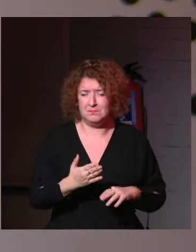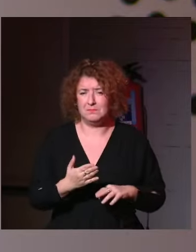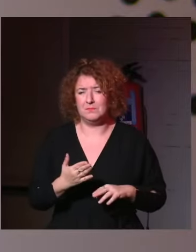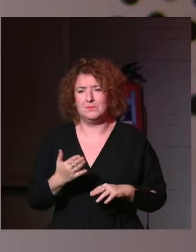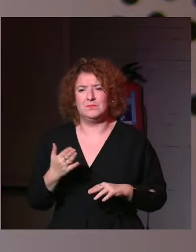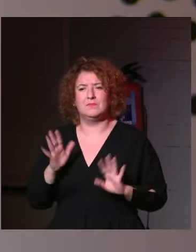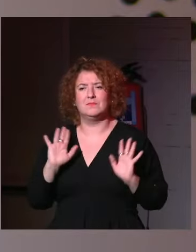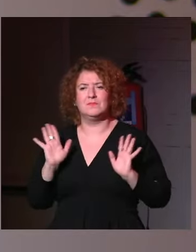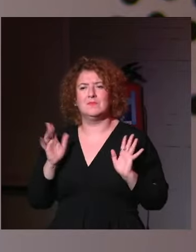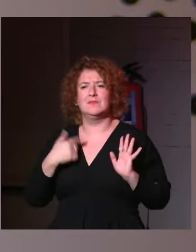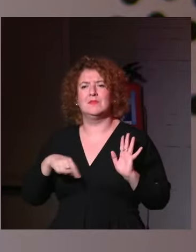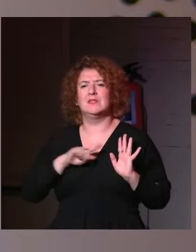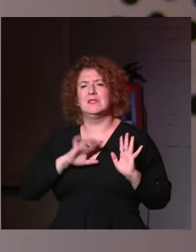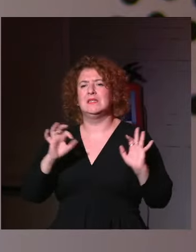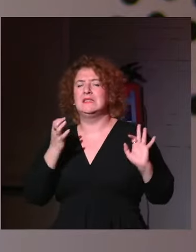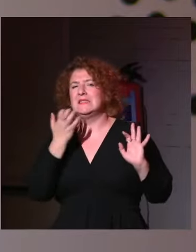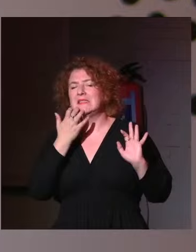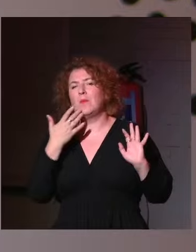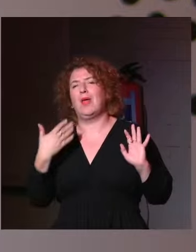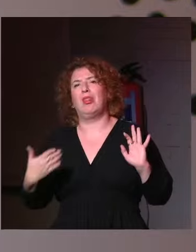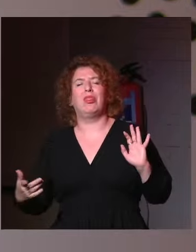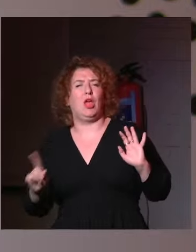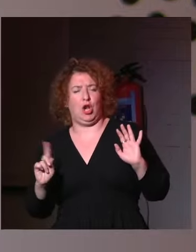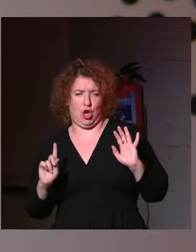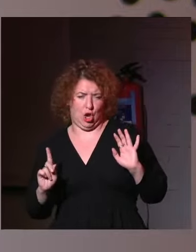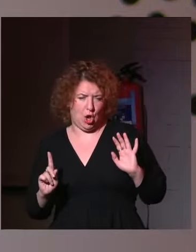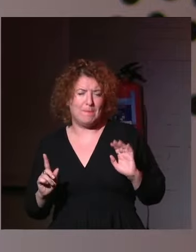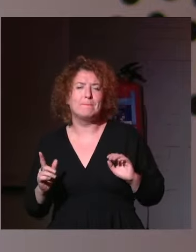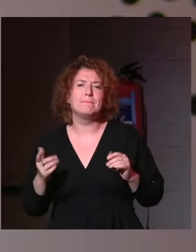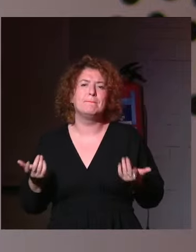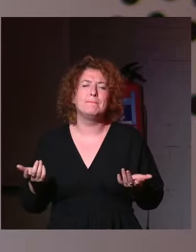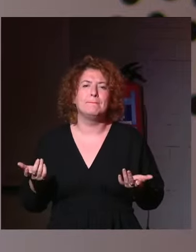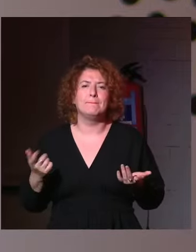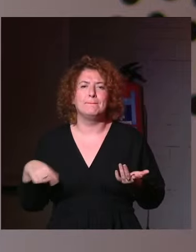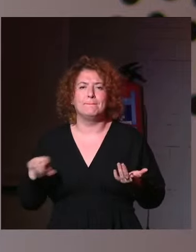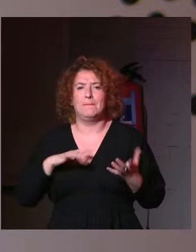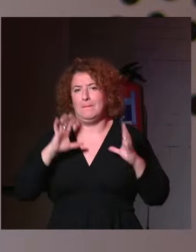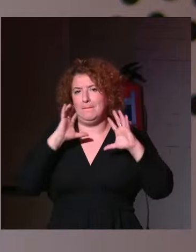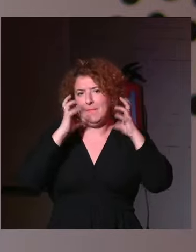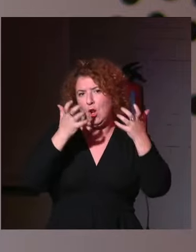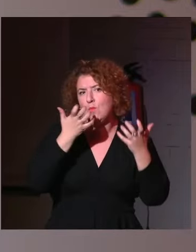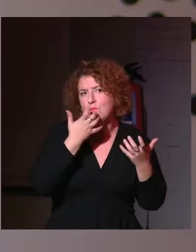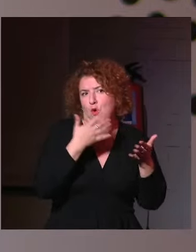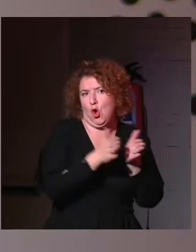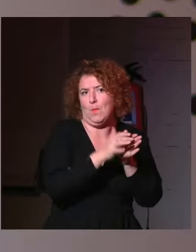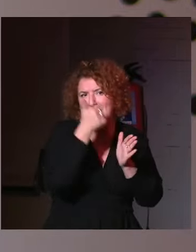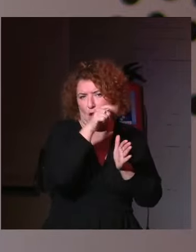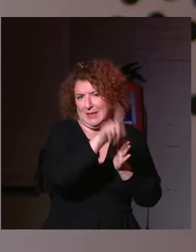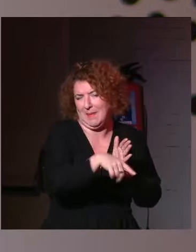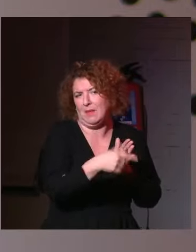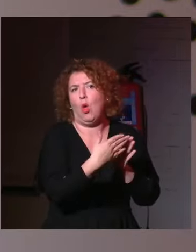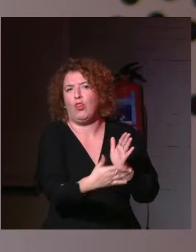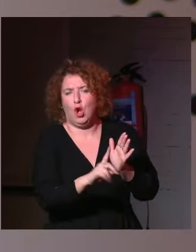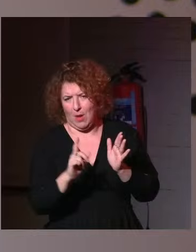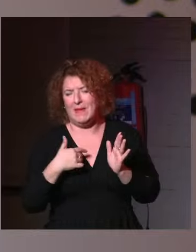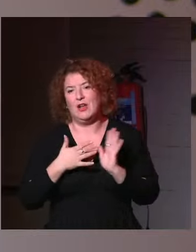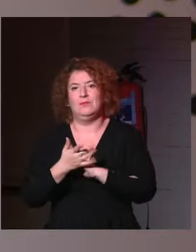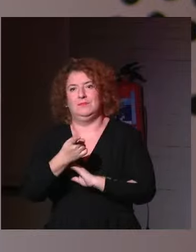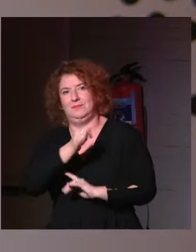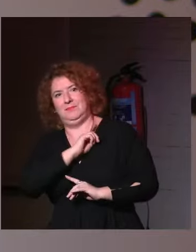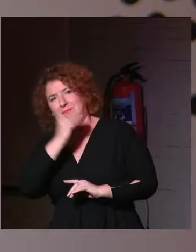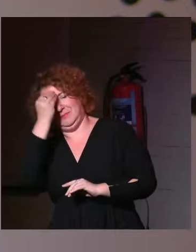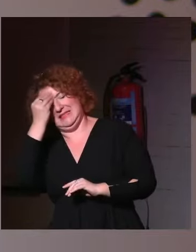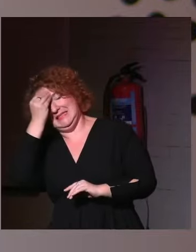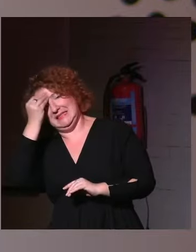desvalorizar o de quitarle importancia eh a la violencia que pueden sufrir nuestros compañeros pero tampoco que ellos piensen igual